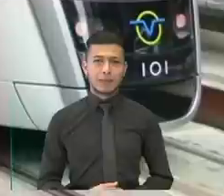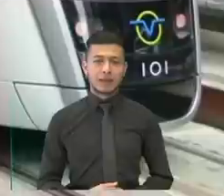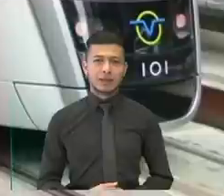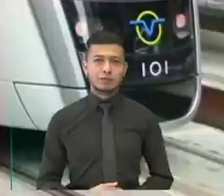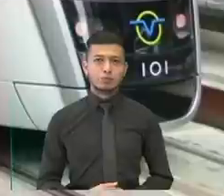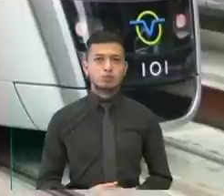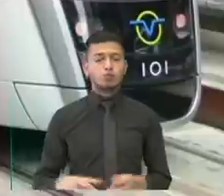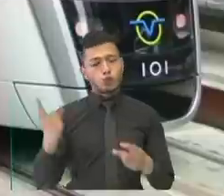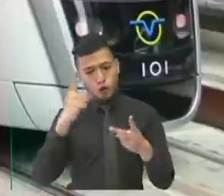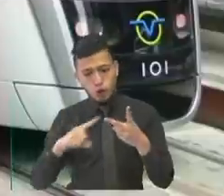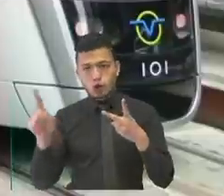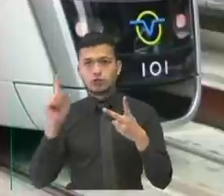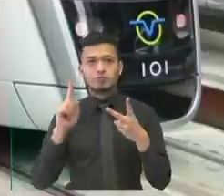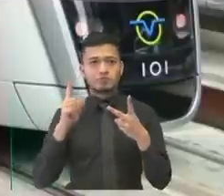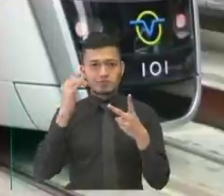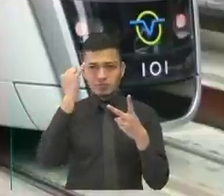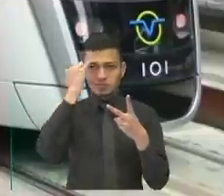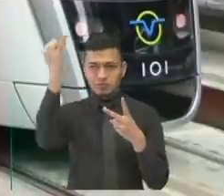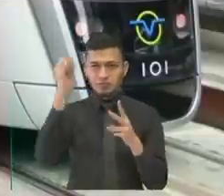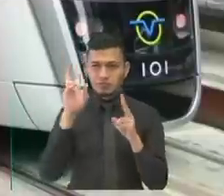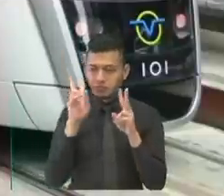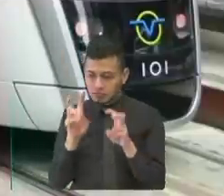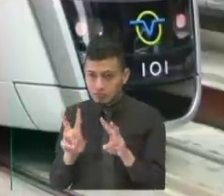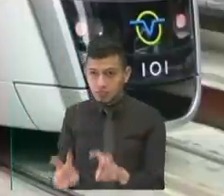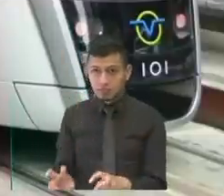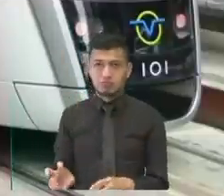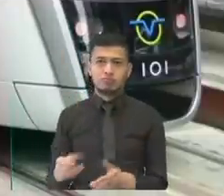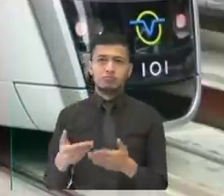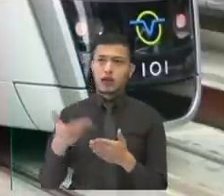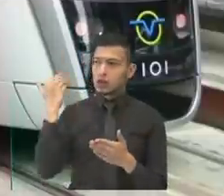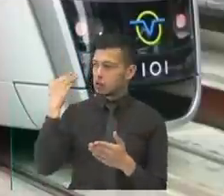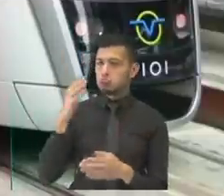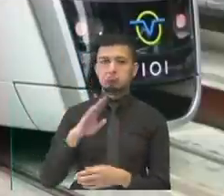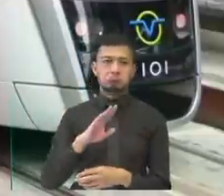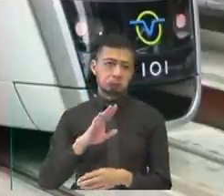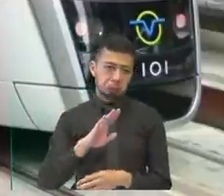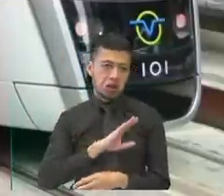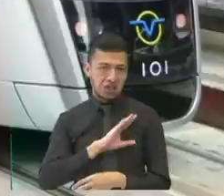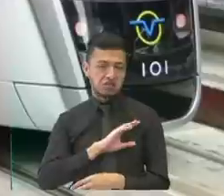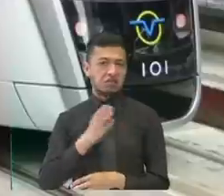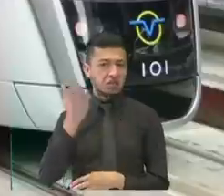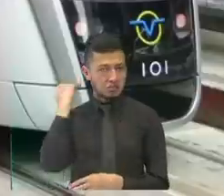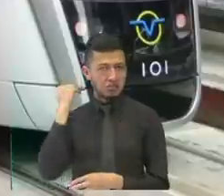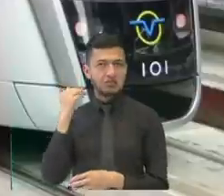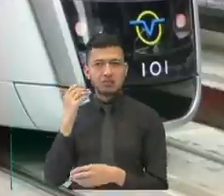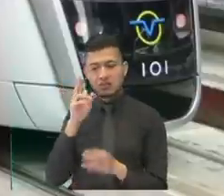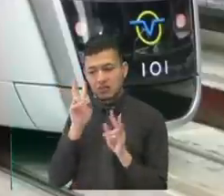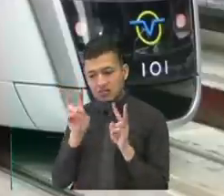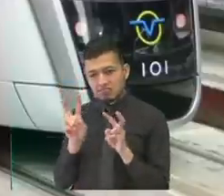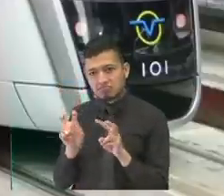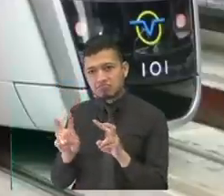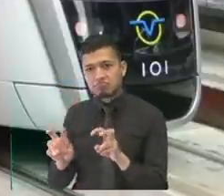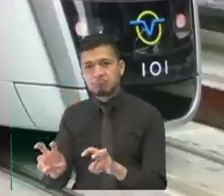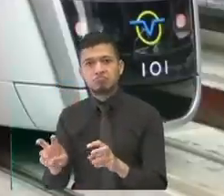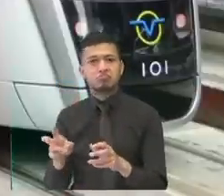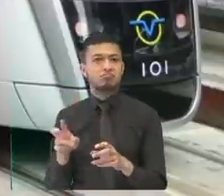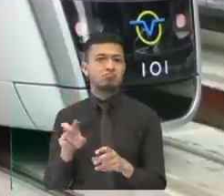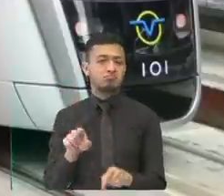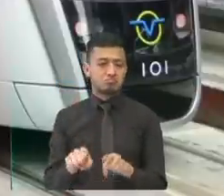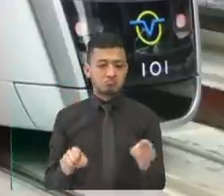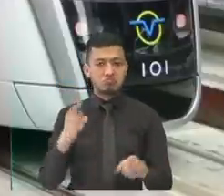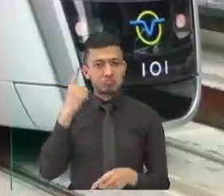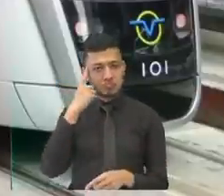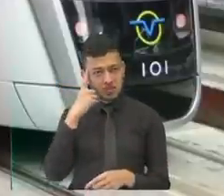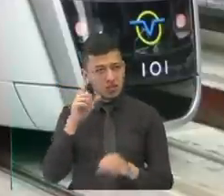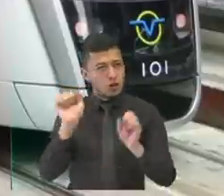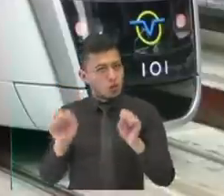Otra alternativa que han estudiado, no la anterior, pero varias administraciones en el pasado. Se han hecho muchos estudios sobre si